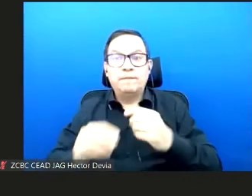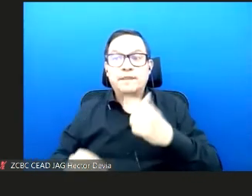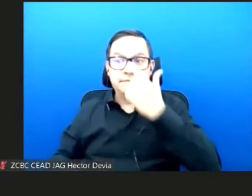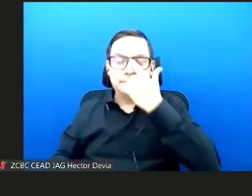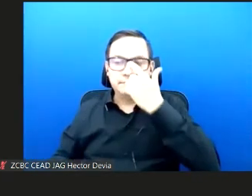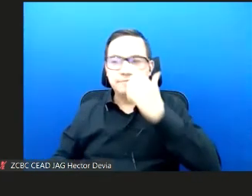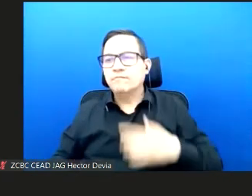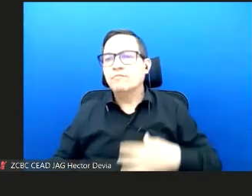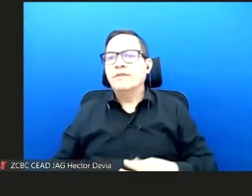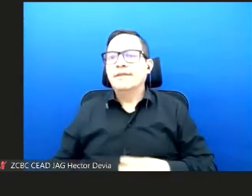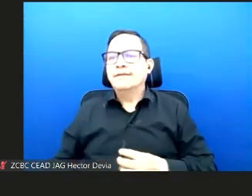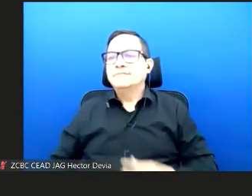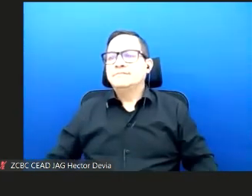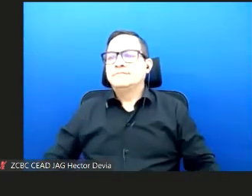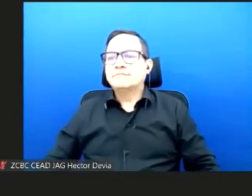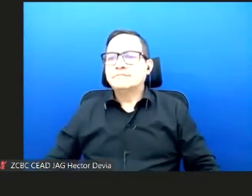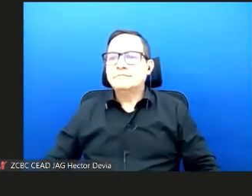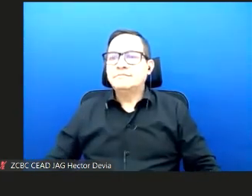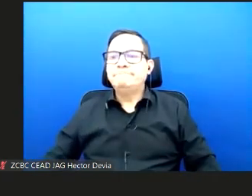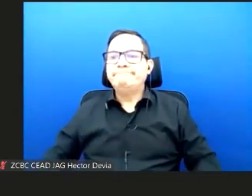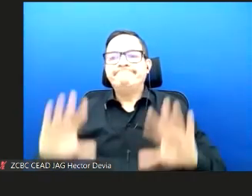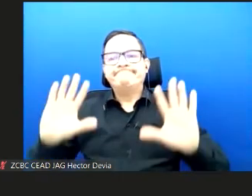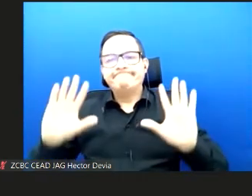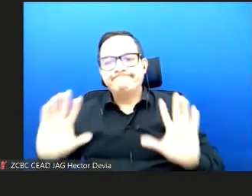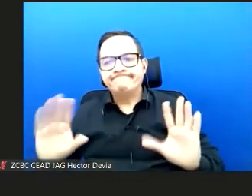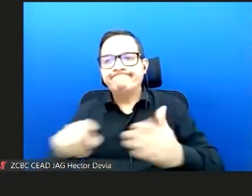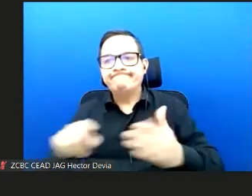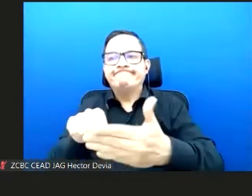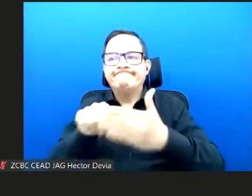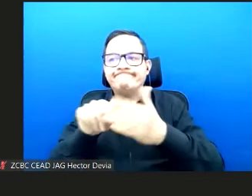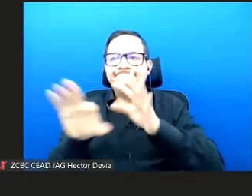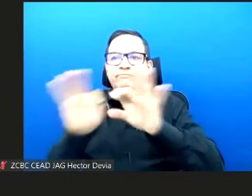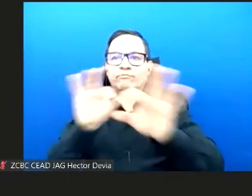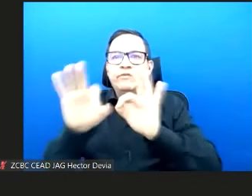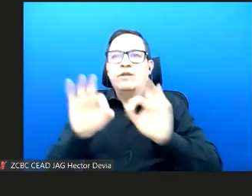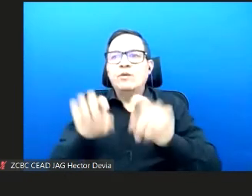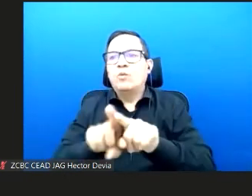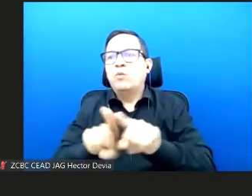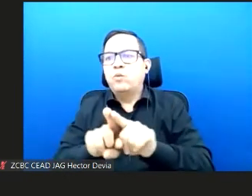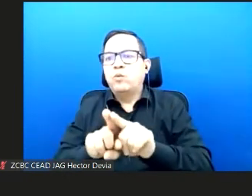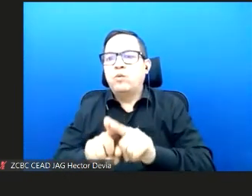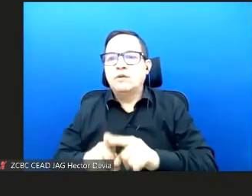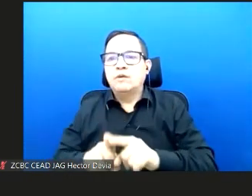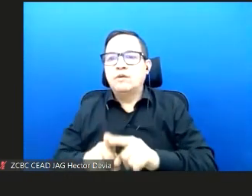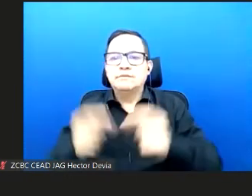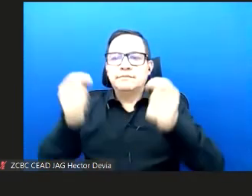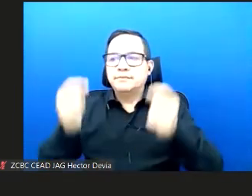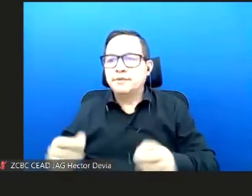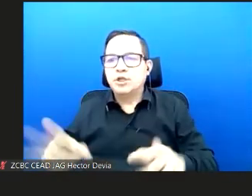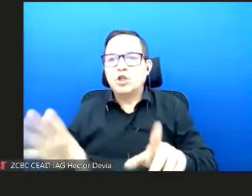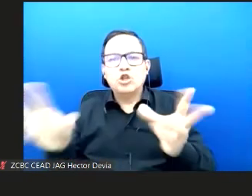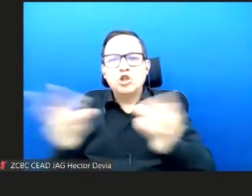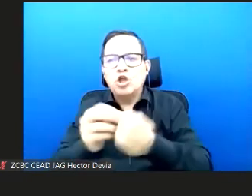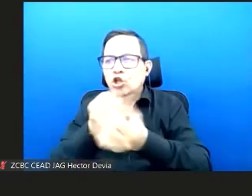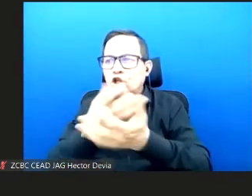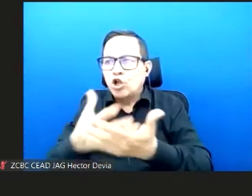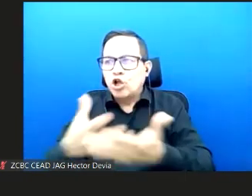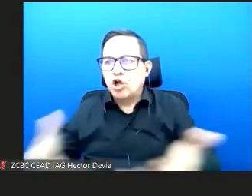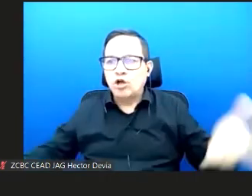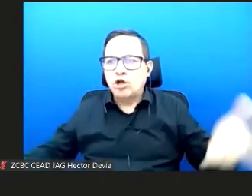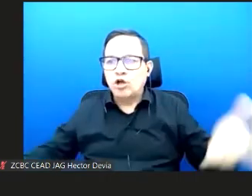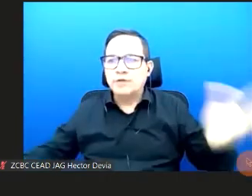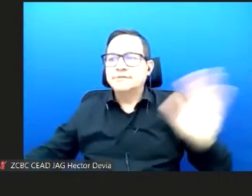¿Listo? Entonces, nuestra muestra total, pues van a ser la sumatoria de todos los elementos que he